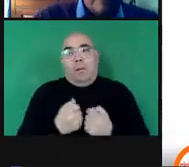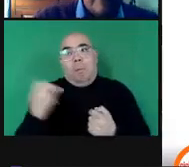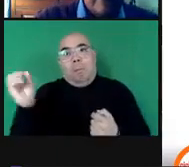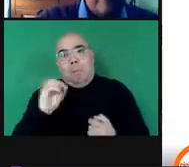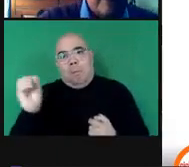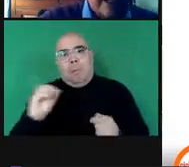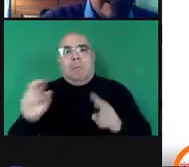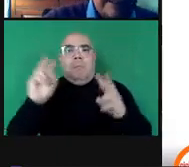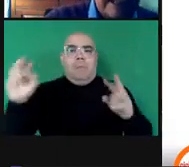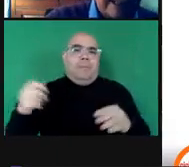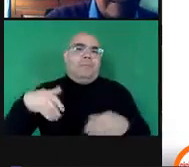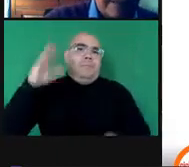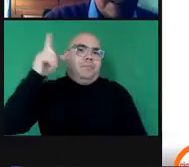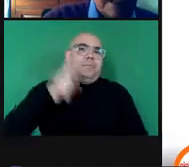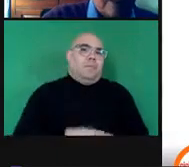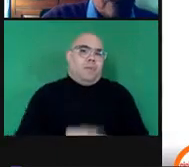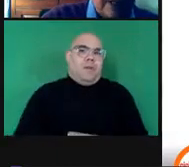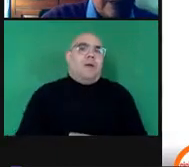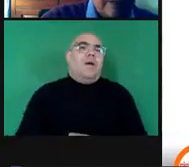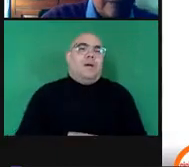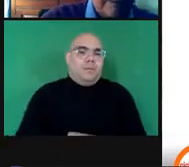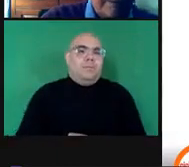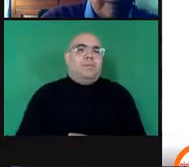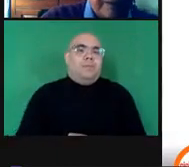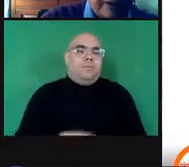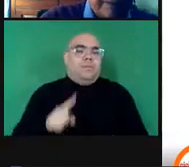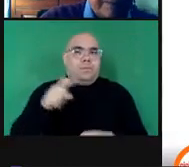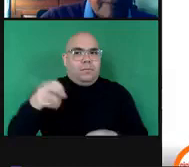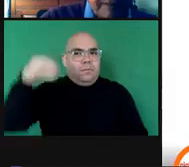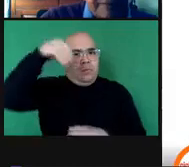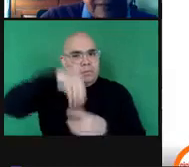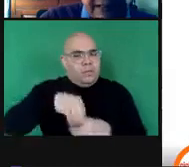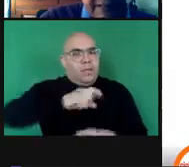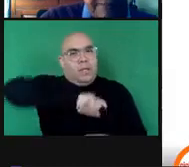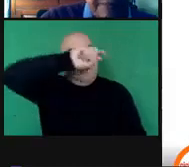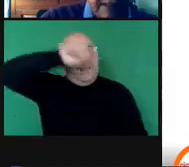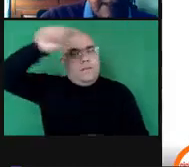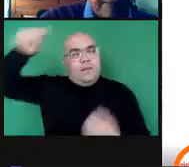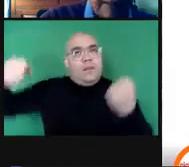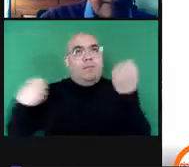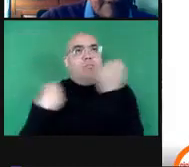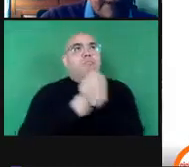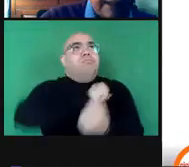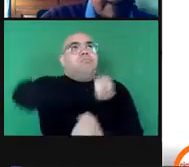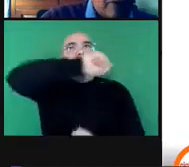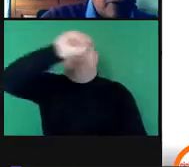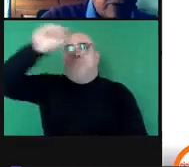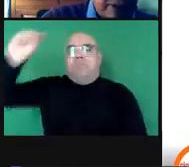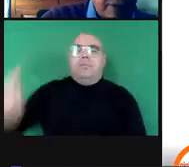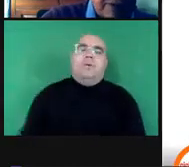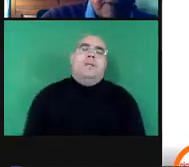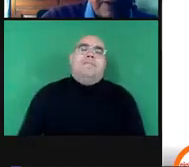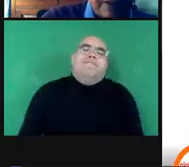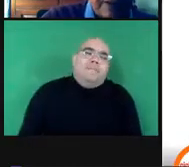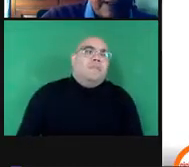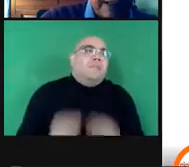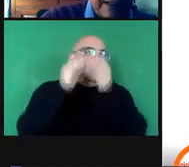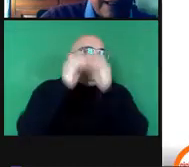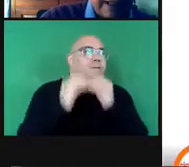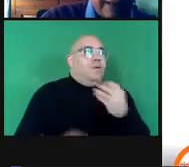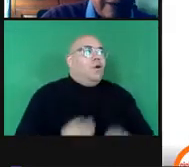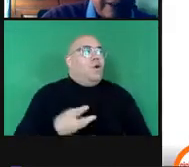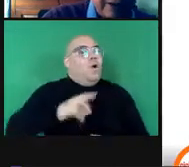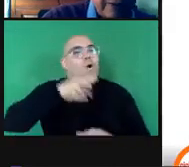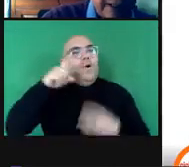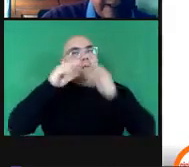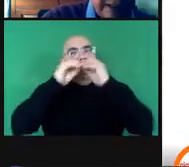hablamos de que es el graffiti regulado, ¿sí? Pues ya pasa pues a ser otro tipo de expresión que